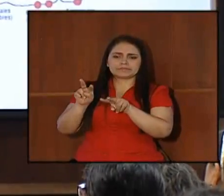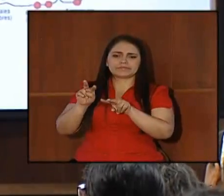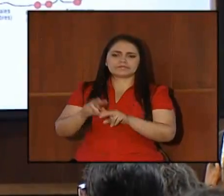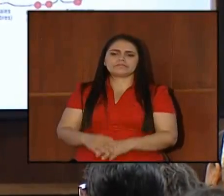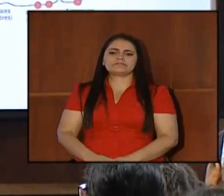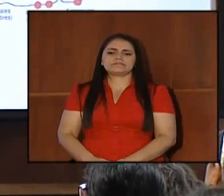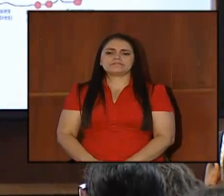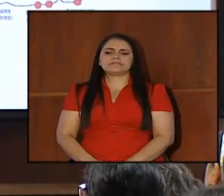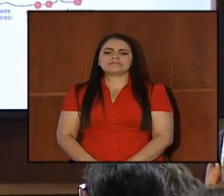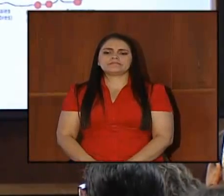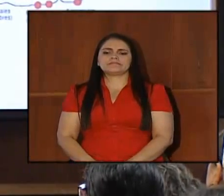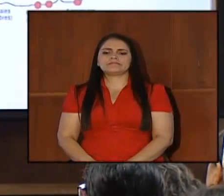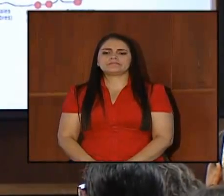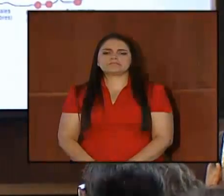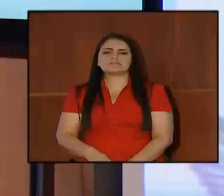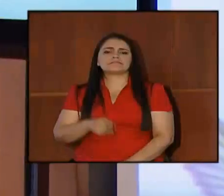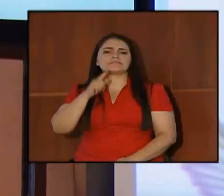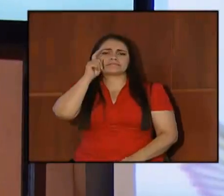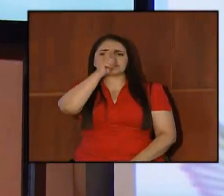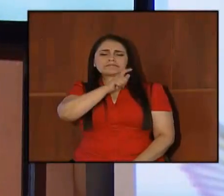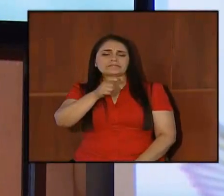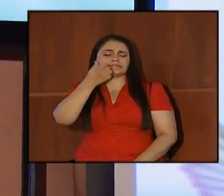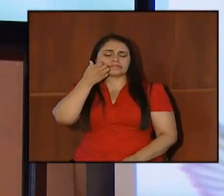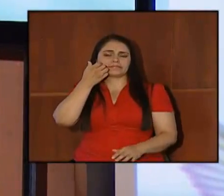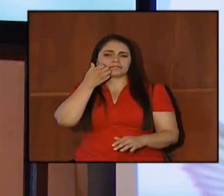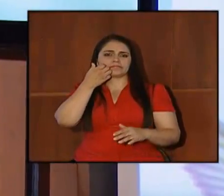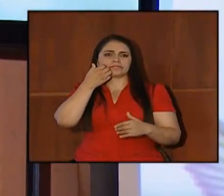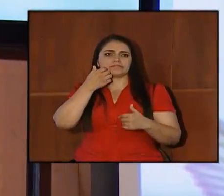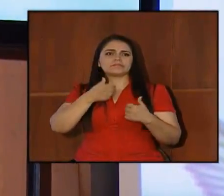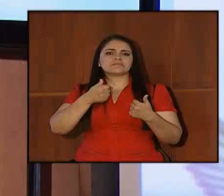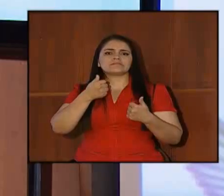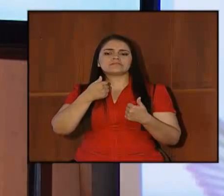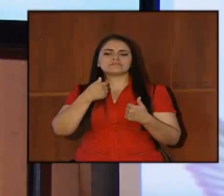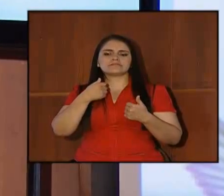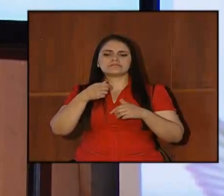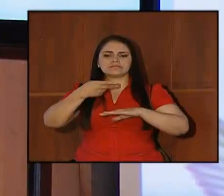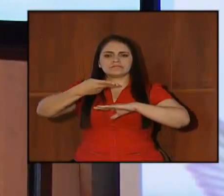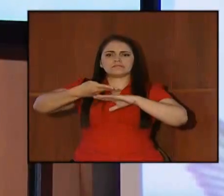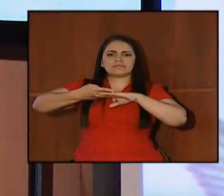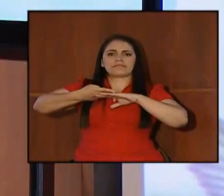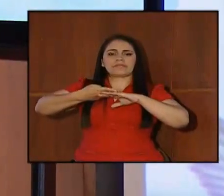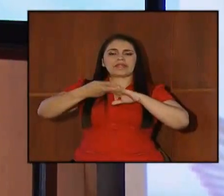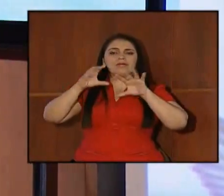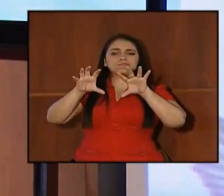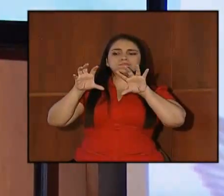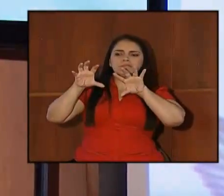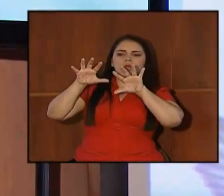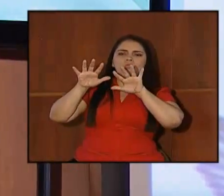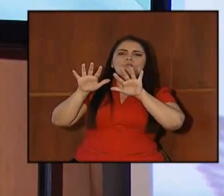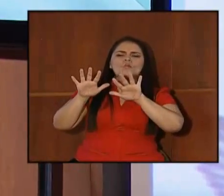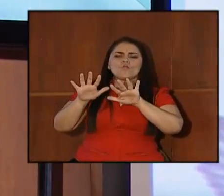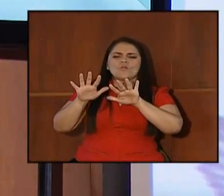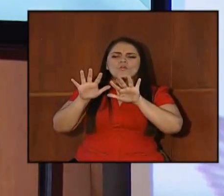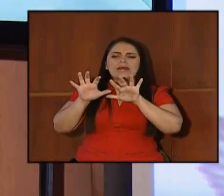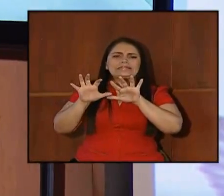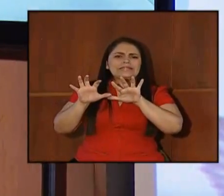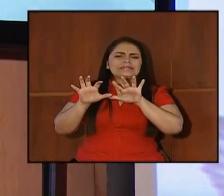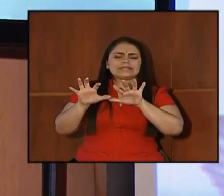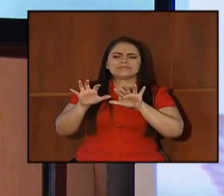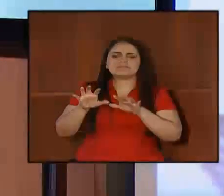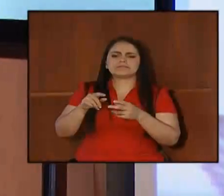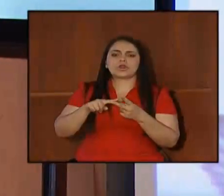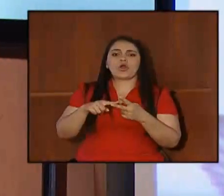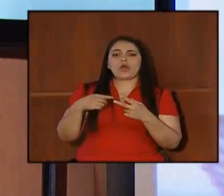que se quede apoyado, acostado boca arriba, puede tener una herida en la parte de atrás de la cadera. Si se queda acostado del